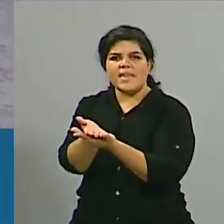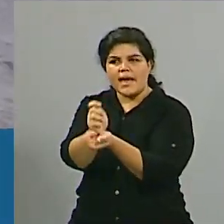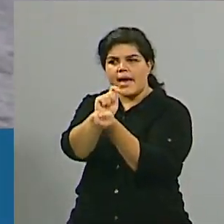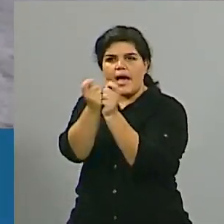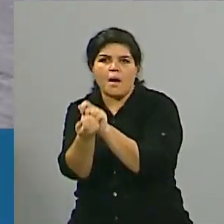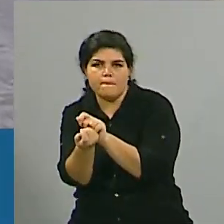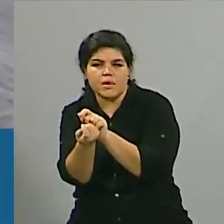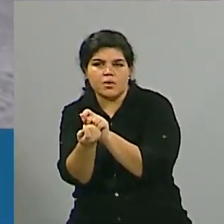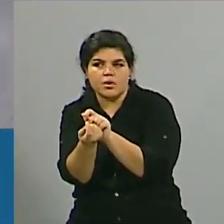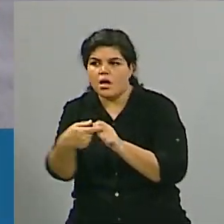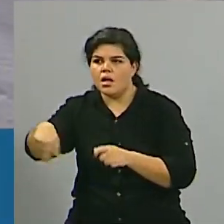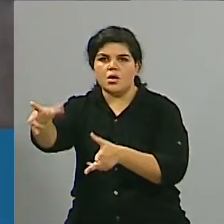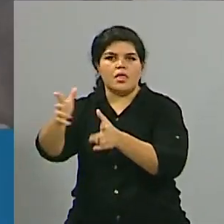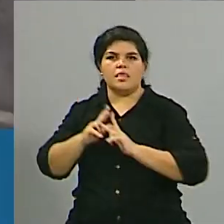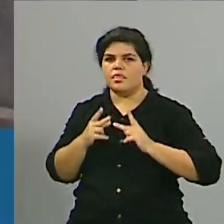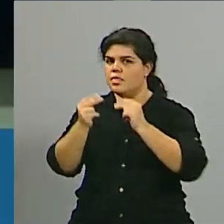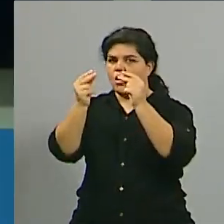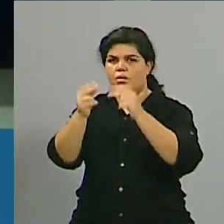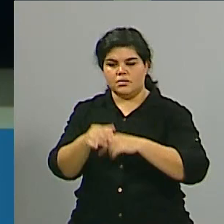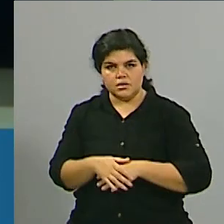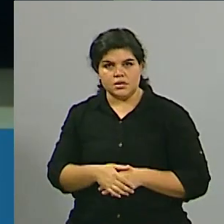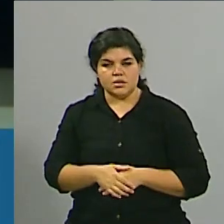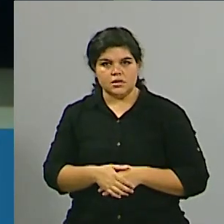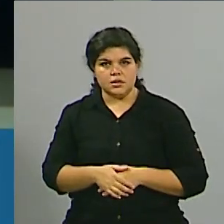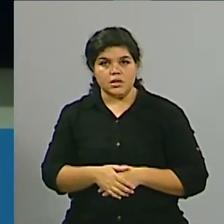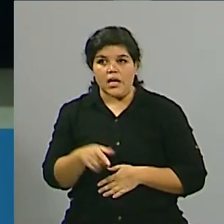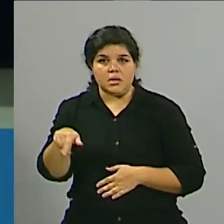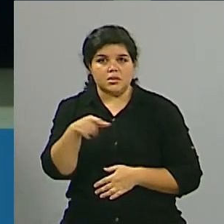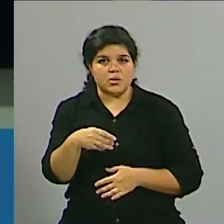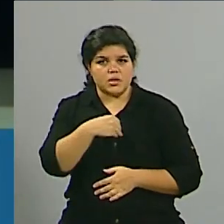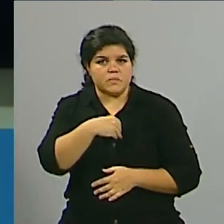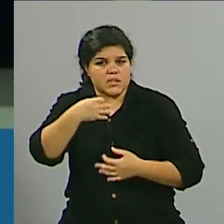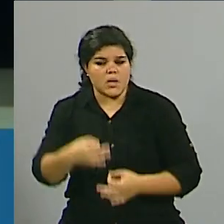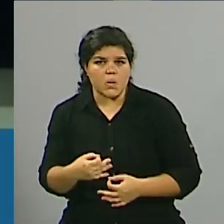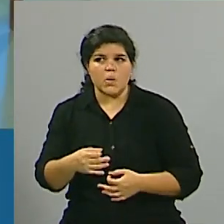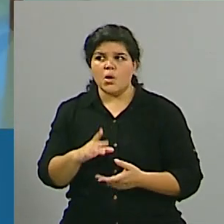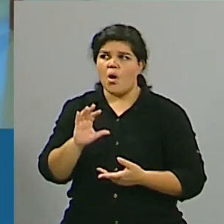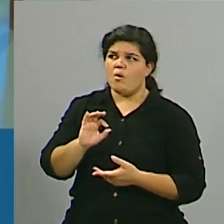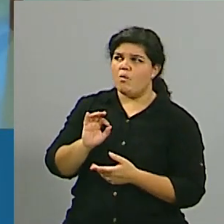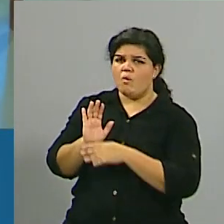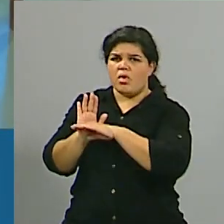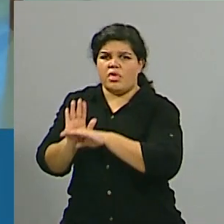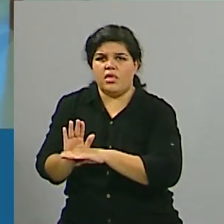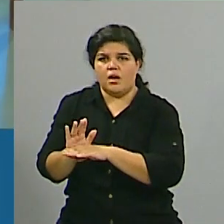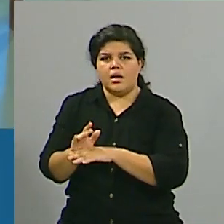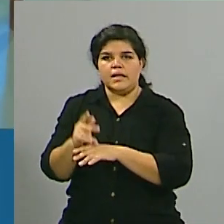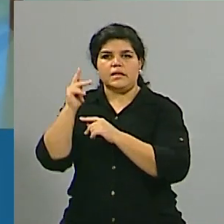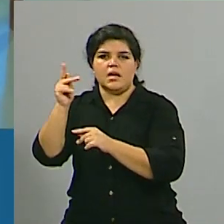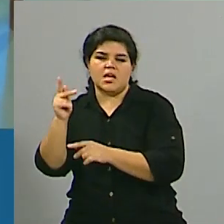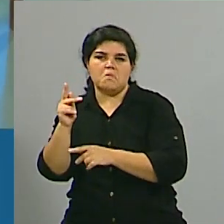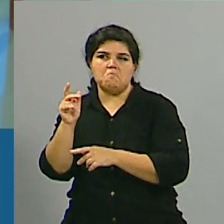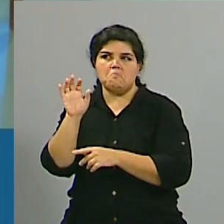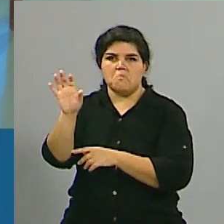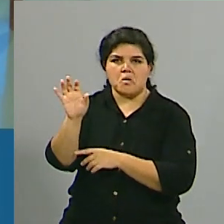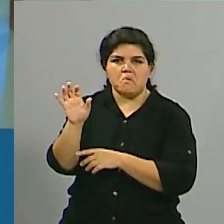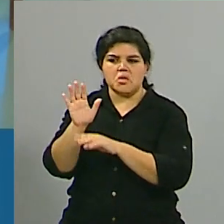negaron, ojo, lo negaron en convicción o no, o por aprietes también del mismo kirchnerismo a nivel provincial. En esto